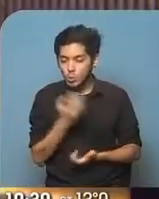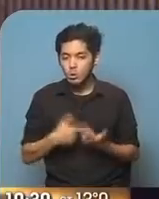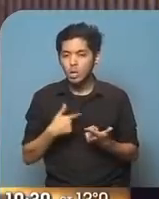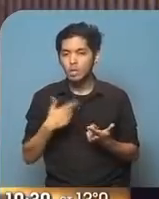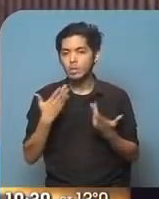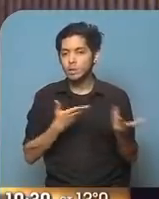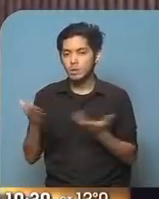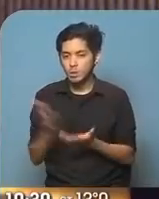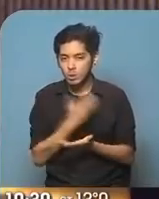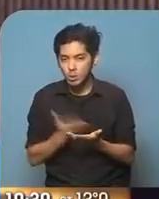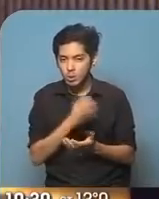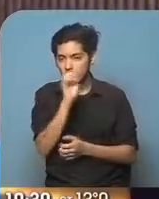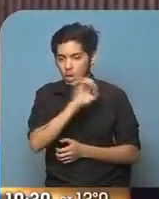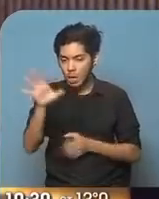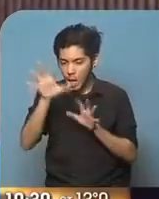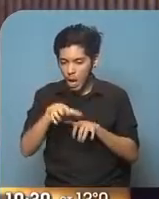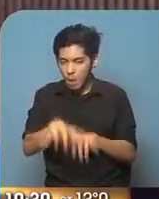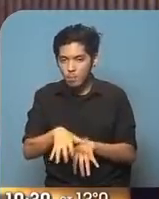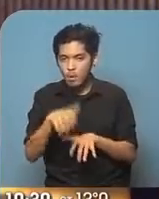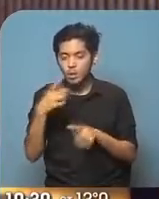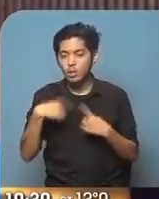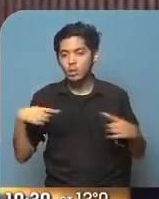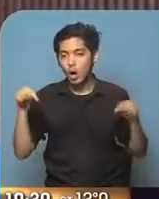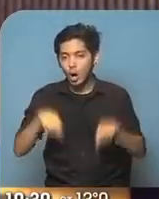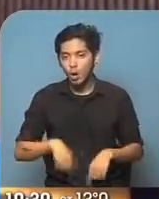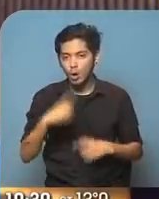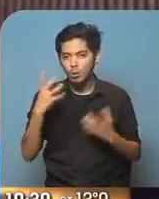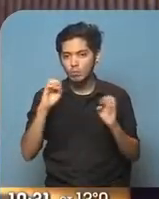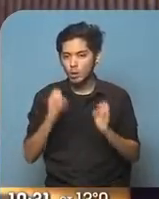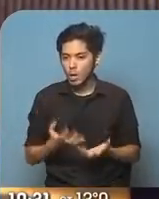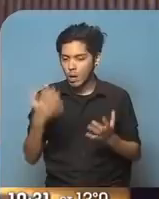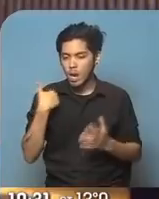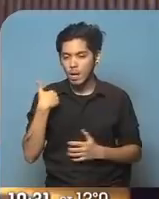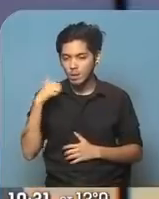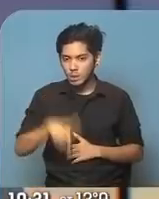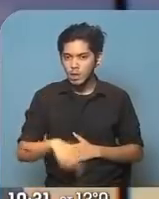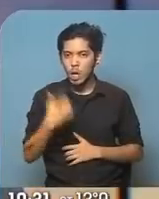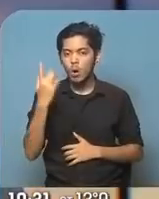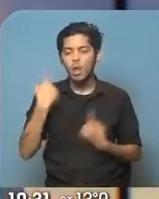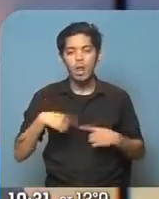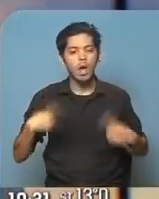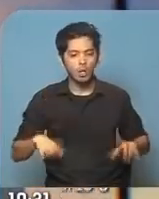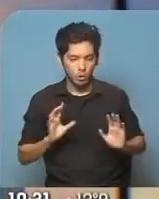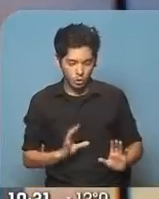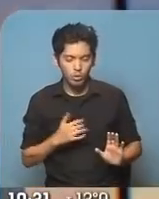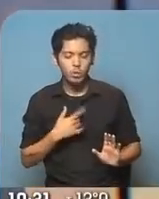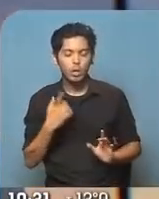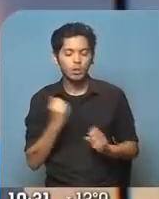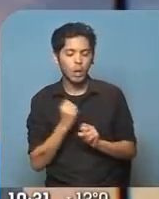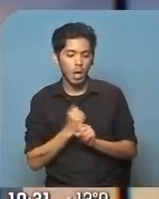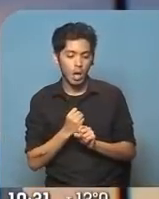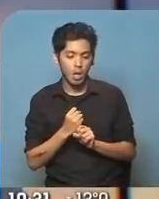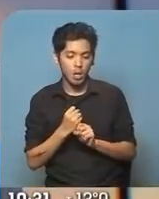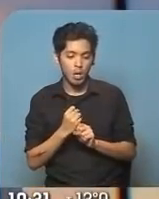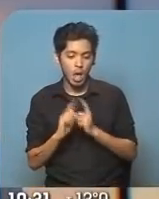de los servicios agropecuarios cosa que hoy está siendo muy vulnerado en argentina en uno de los rubros del acuerdo